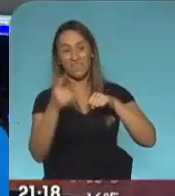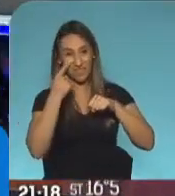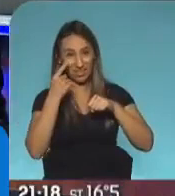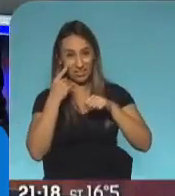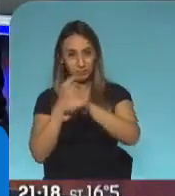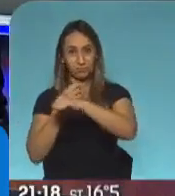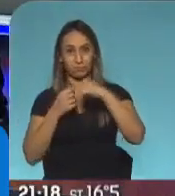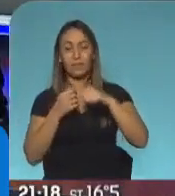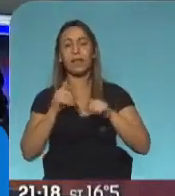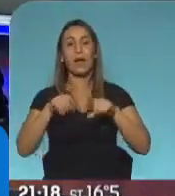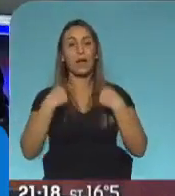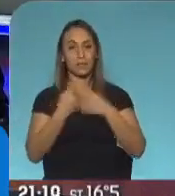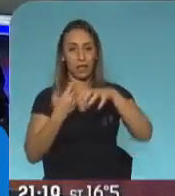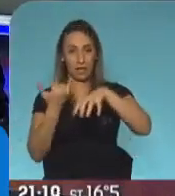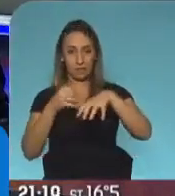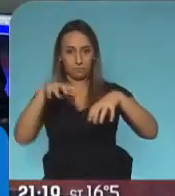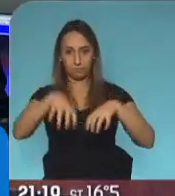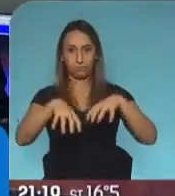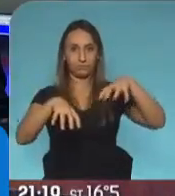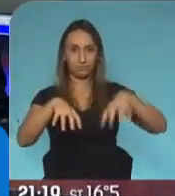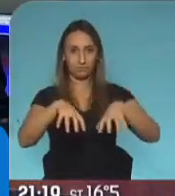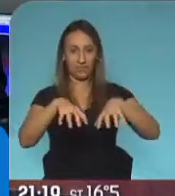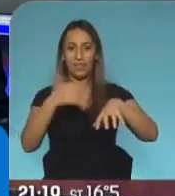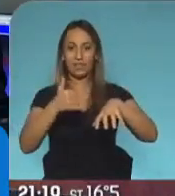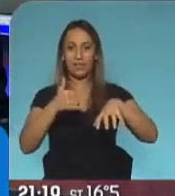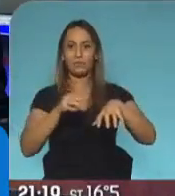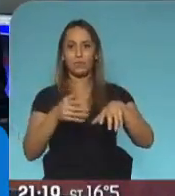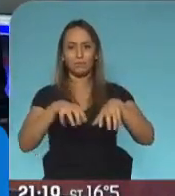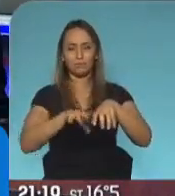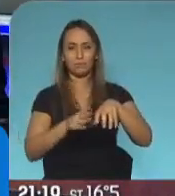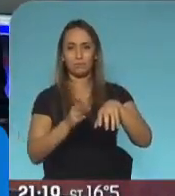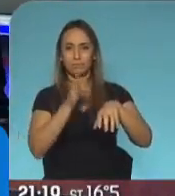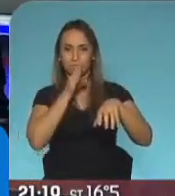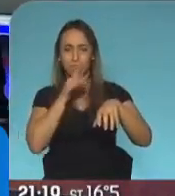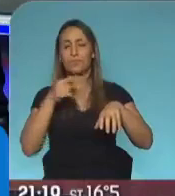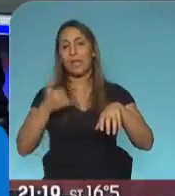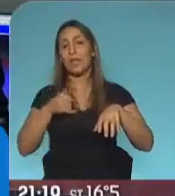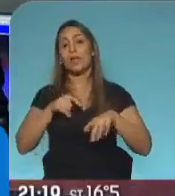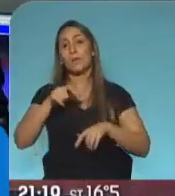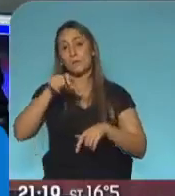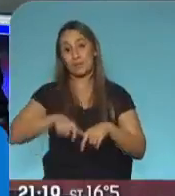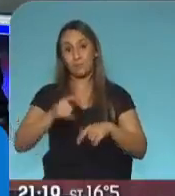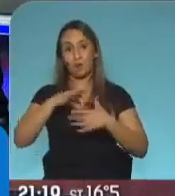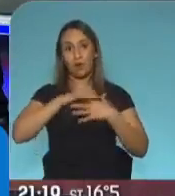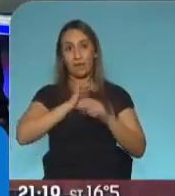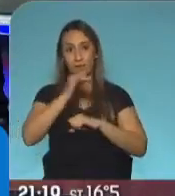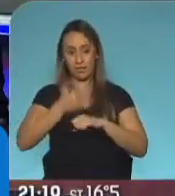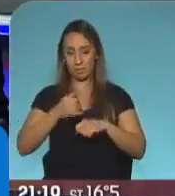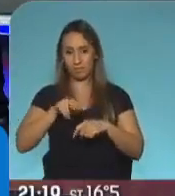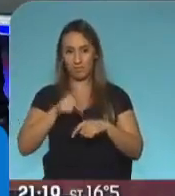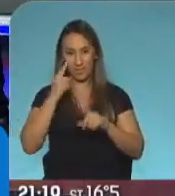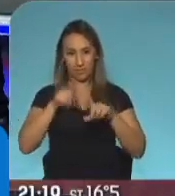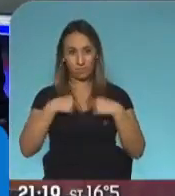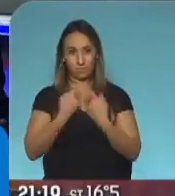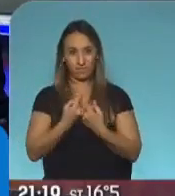habitaciones tienen en un lado presión positiva donde está el paciente infectado la habitación chiquitita minero